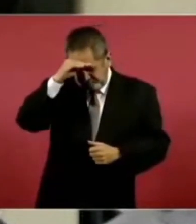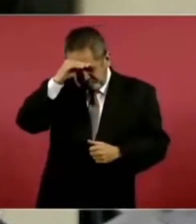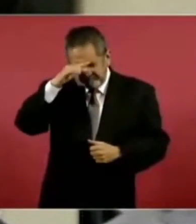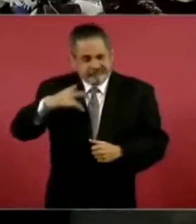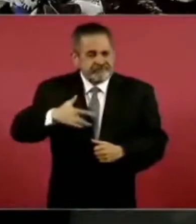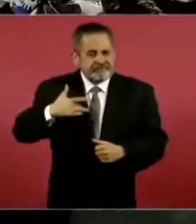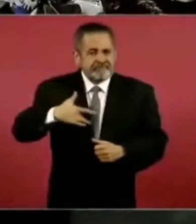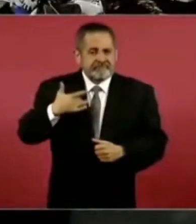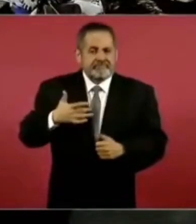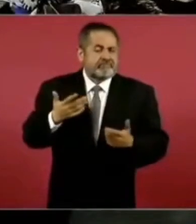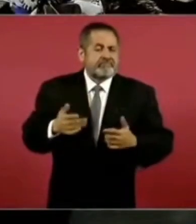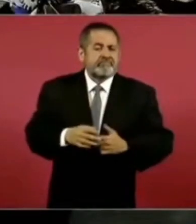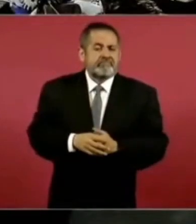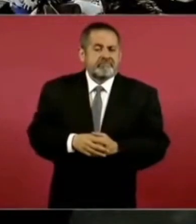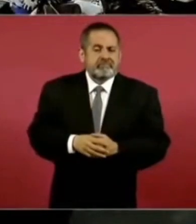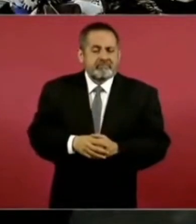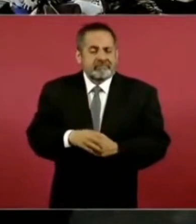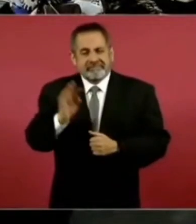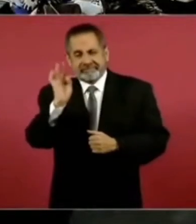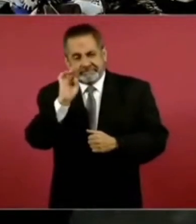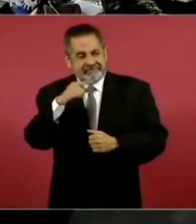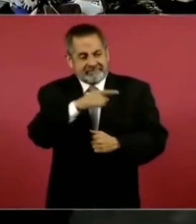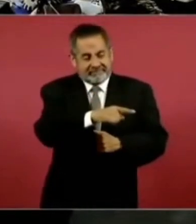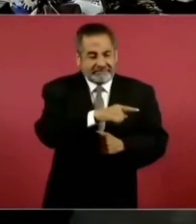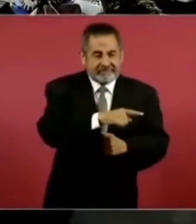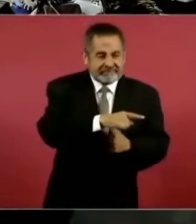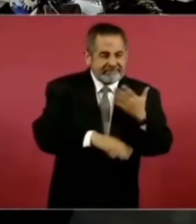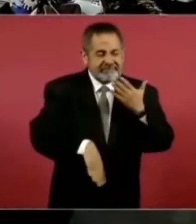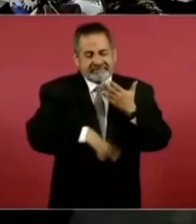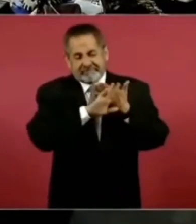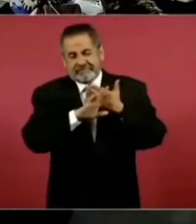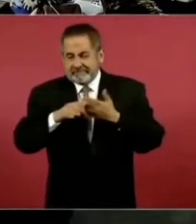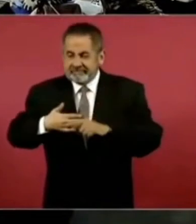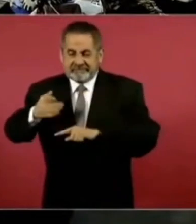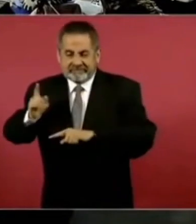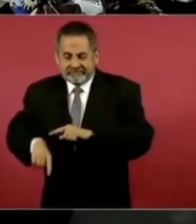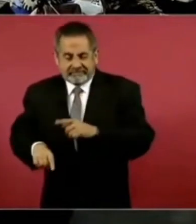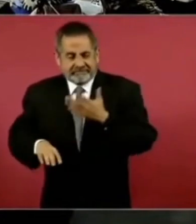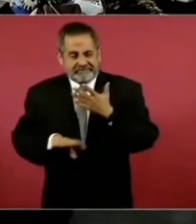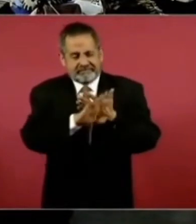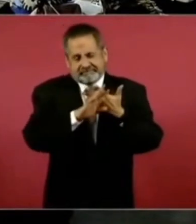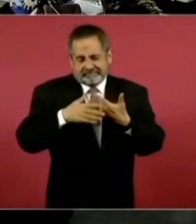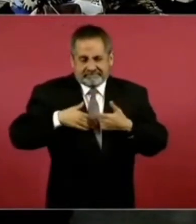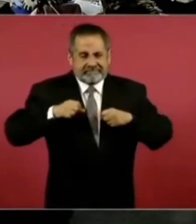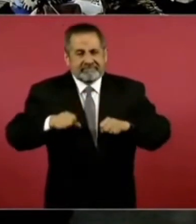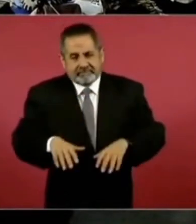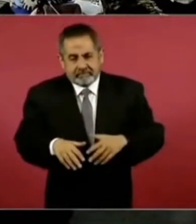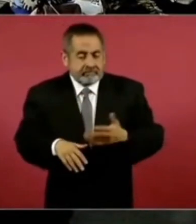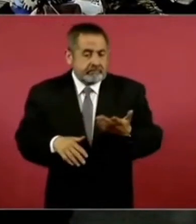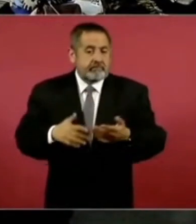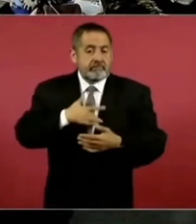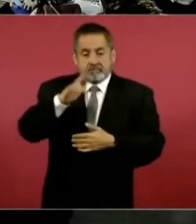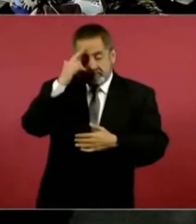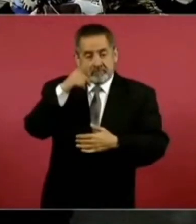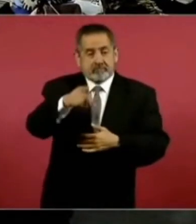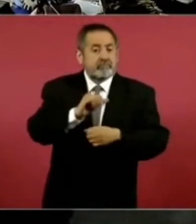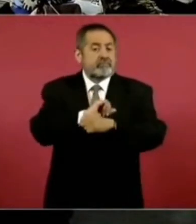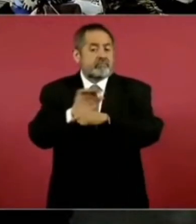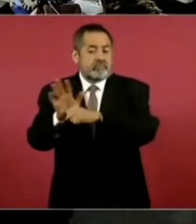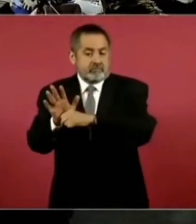sintió que podían deponerlo, estos ataques mediáticos? Recuerdo, por ejemplo, en la